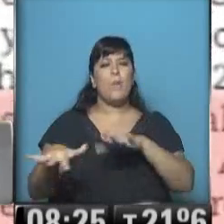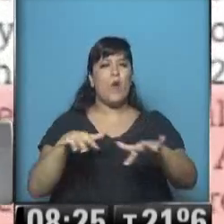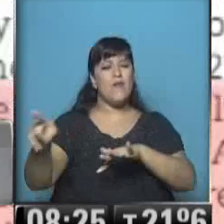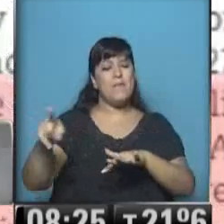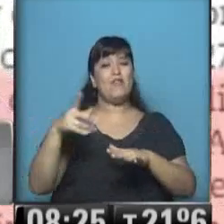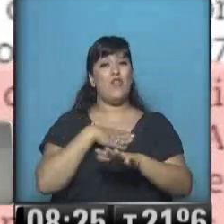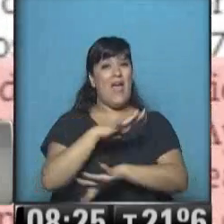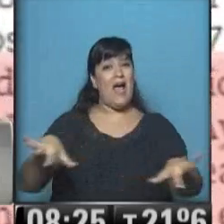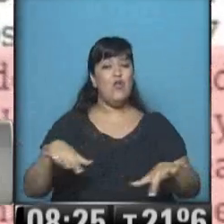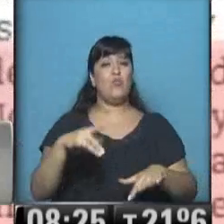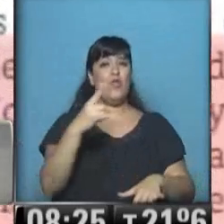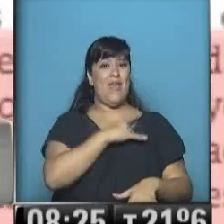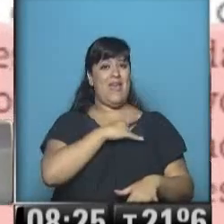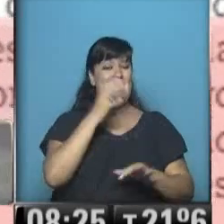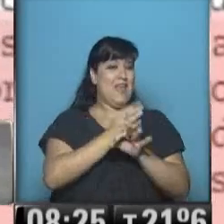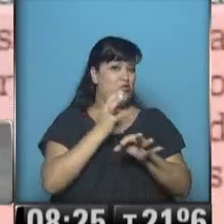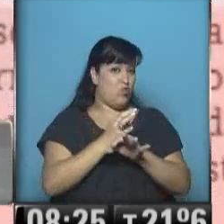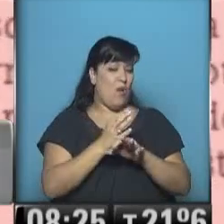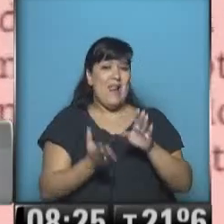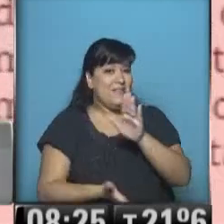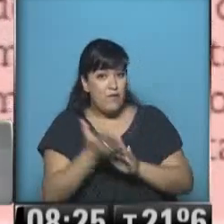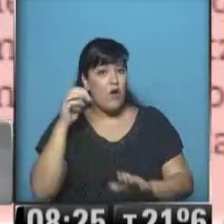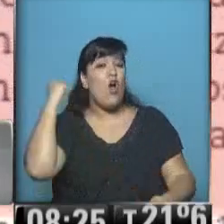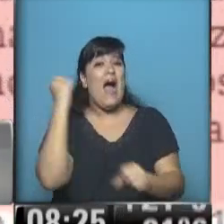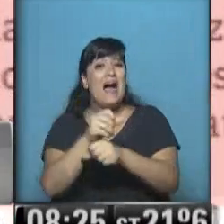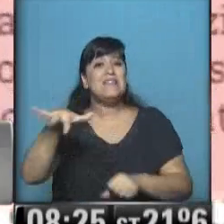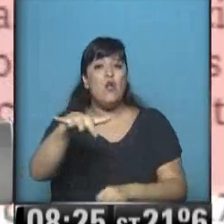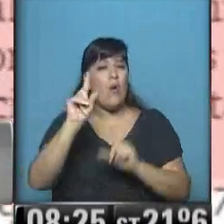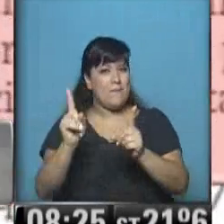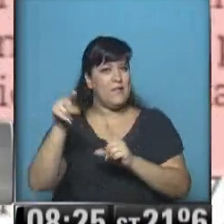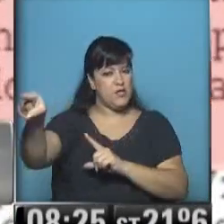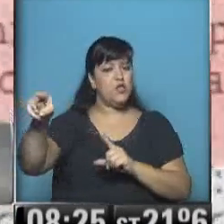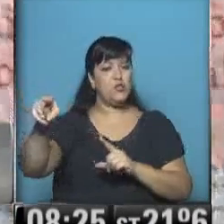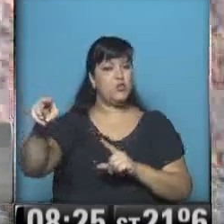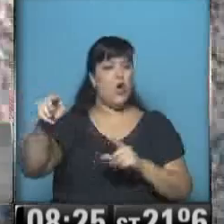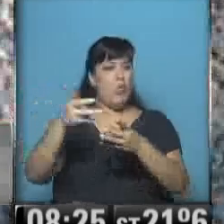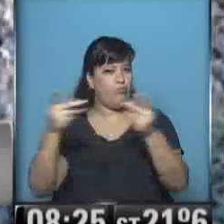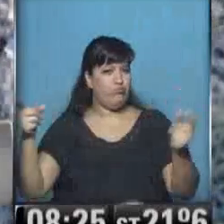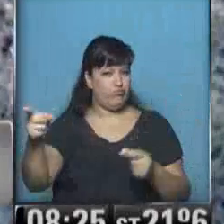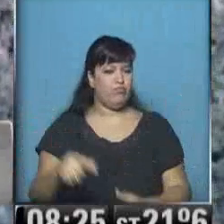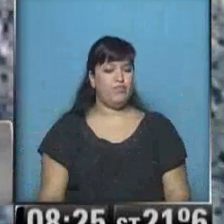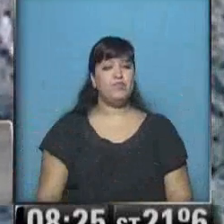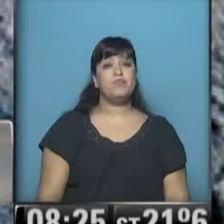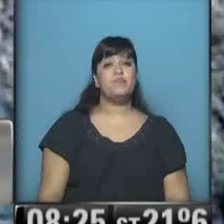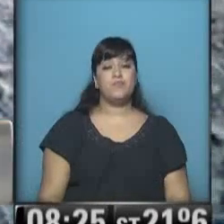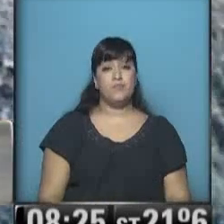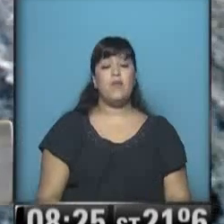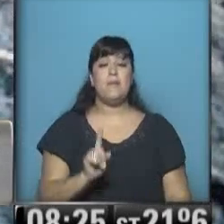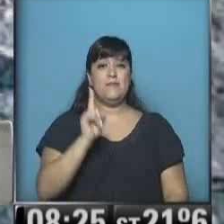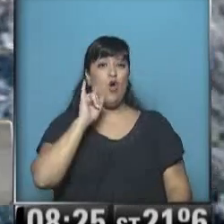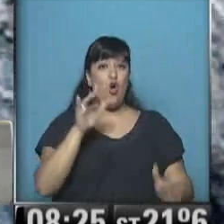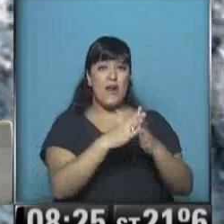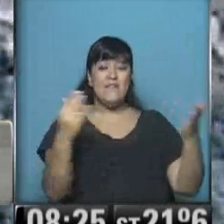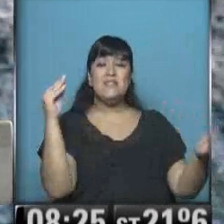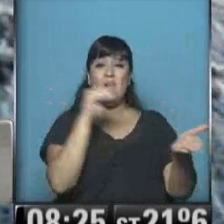su salida de las instalaciones de la escuela hasta el lugar en donde fueron detenidos y desaparecidos. Según indica Proceso,